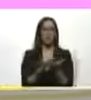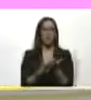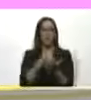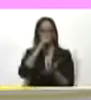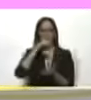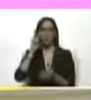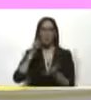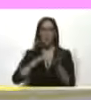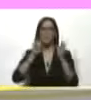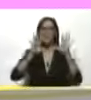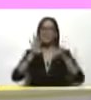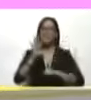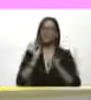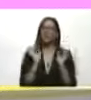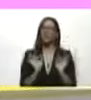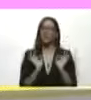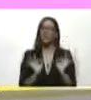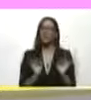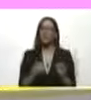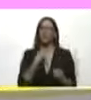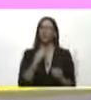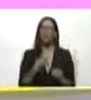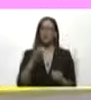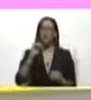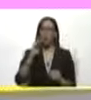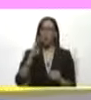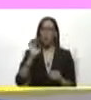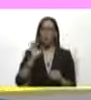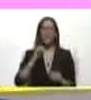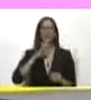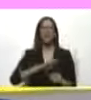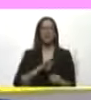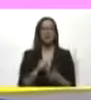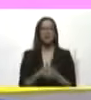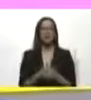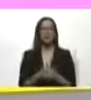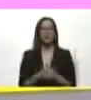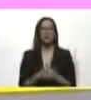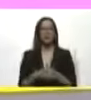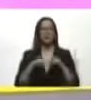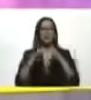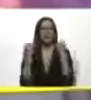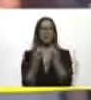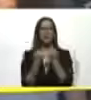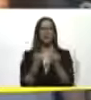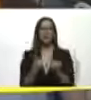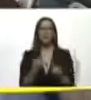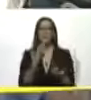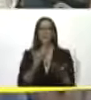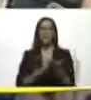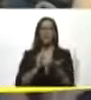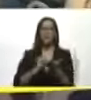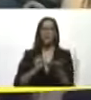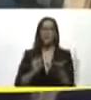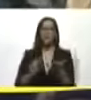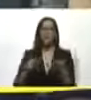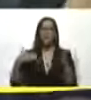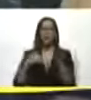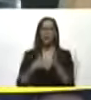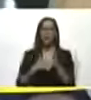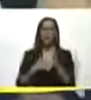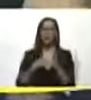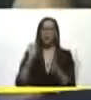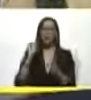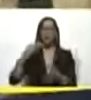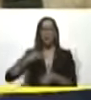2015 justamente Los voceros de la Ob andábamos por los salones pidiendo firmas en contra del decreto de